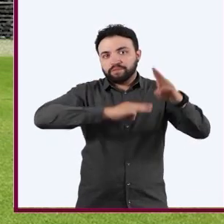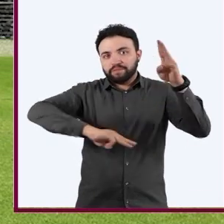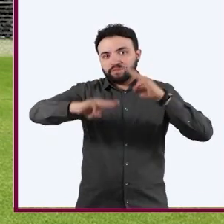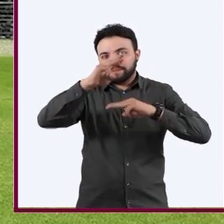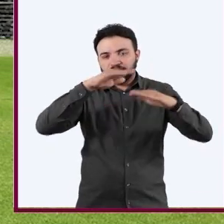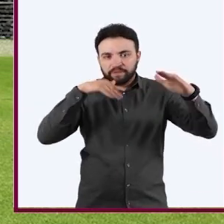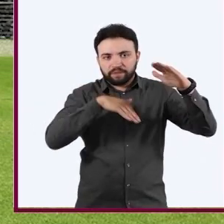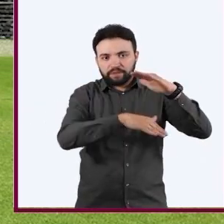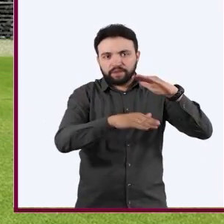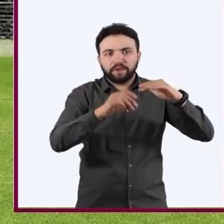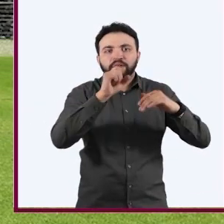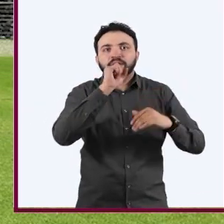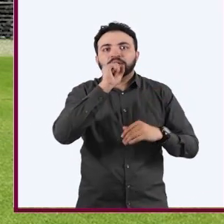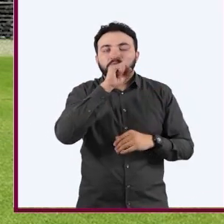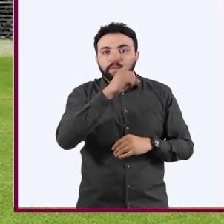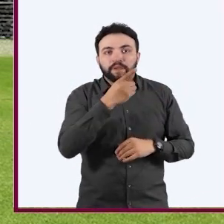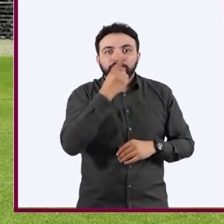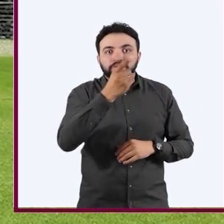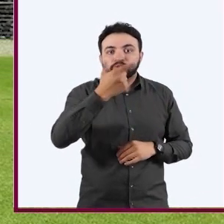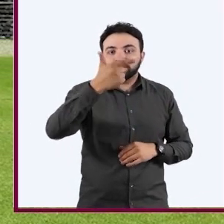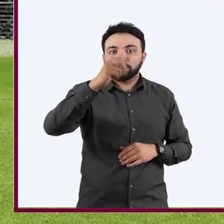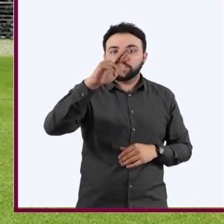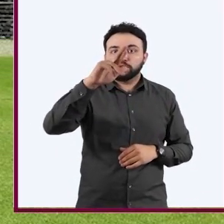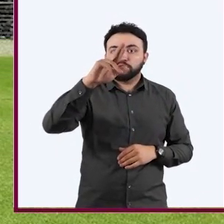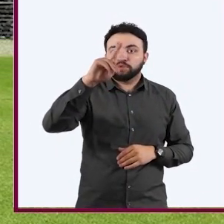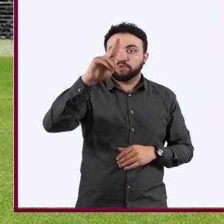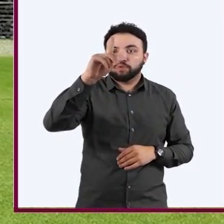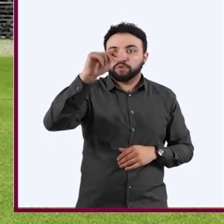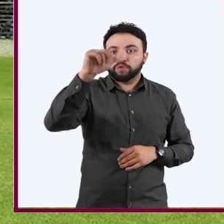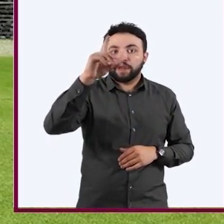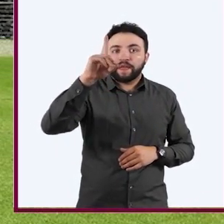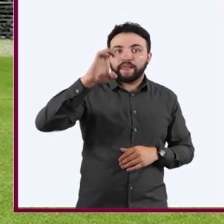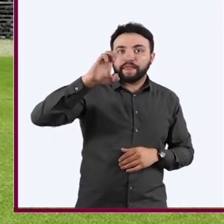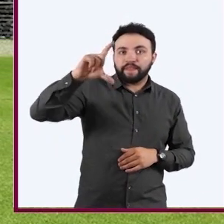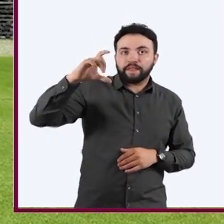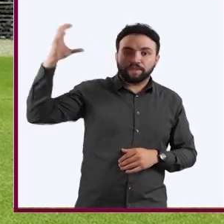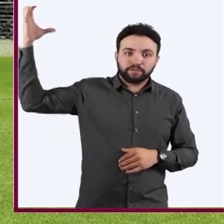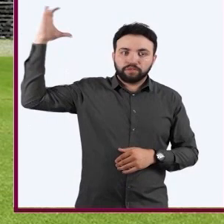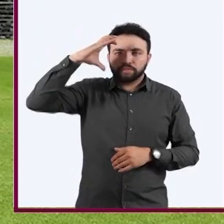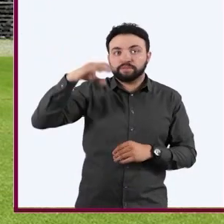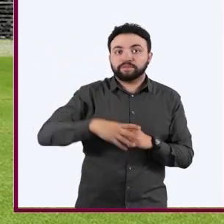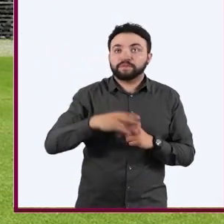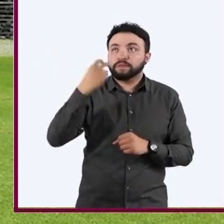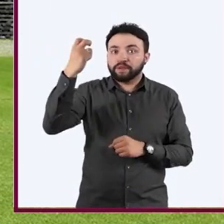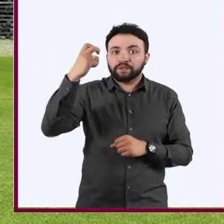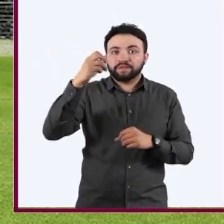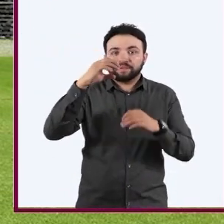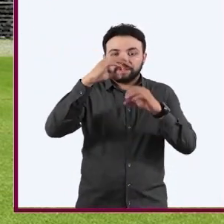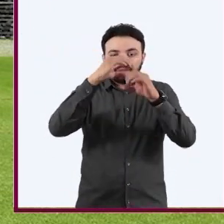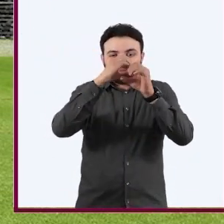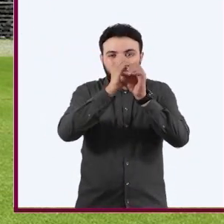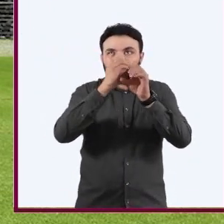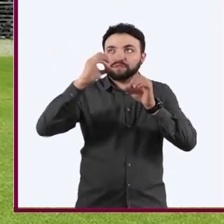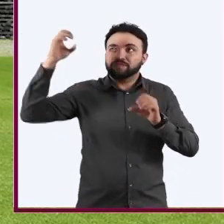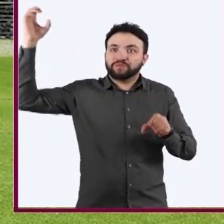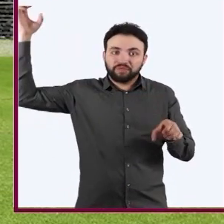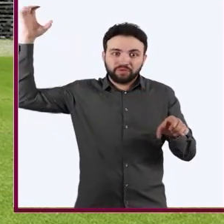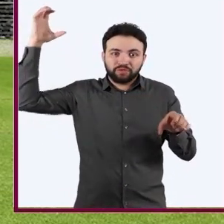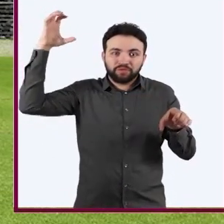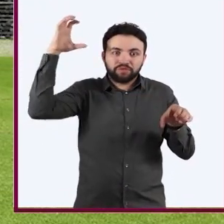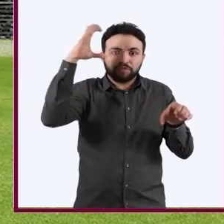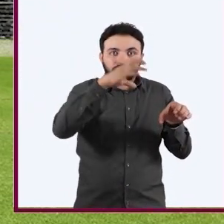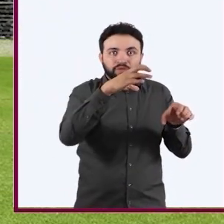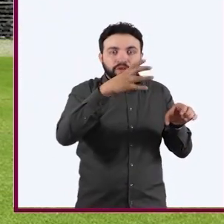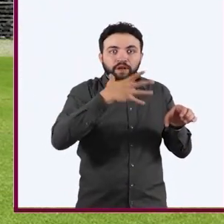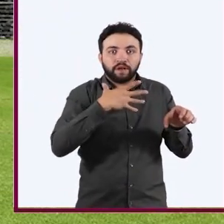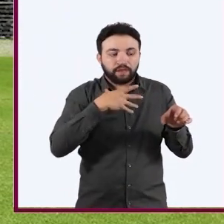entrañas de la montaña, que también se le conoce como la Gruta del Sol. Lo que sucede ahí es que la luz del sol entra por un pequeño orificio en la bóveda